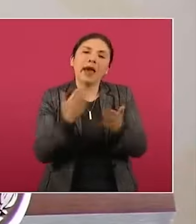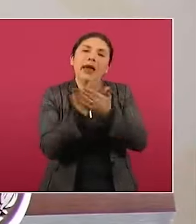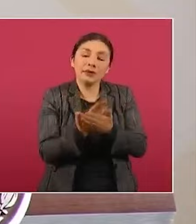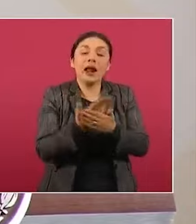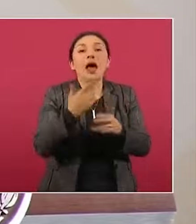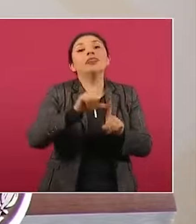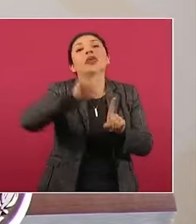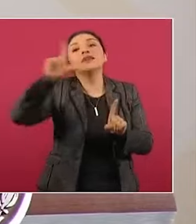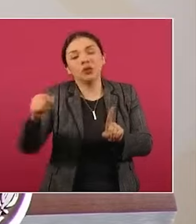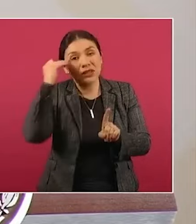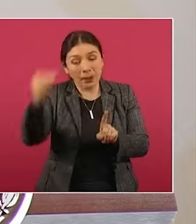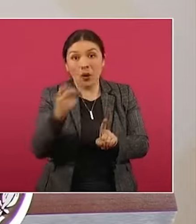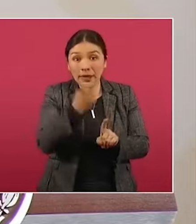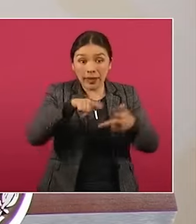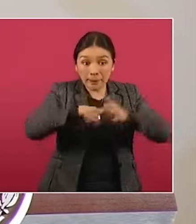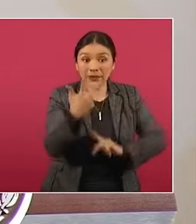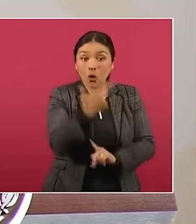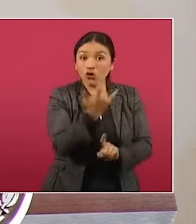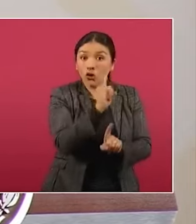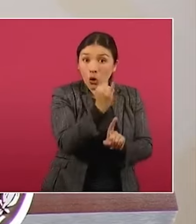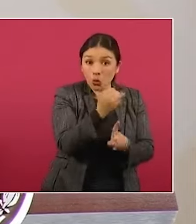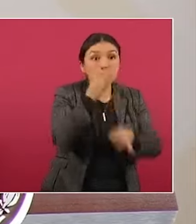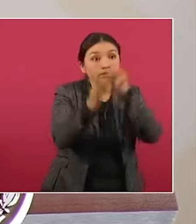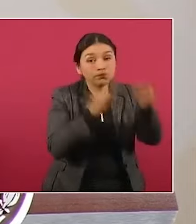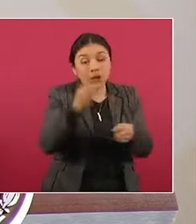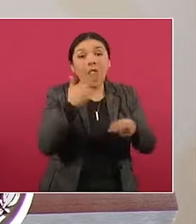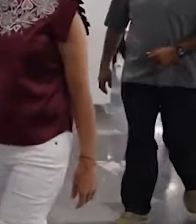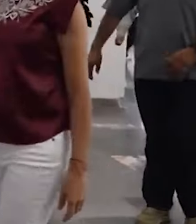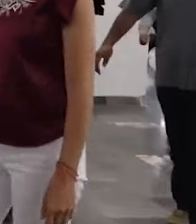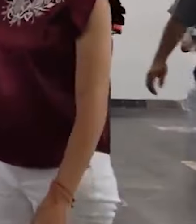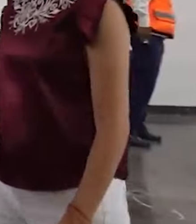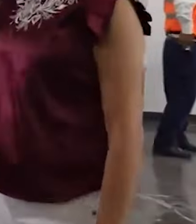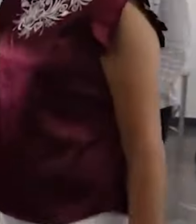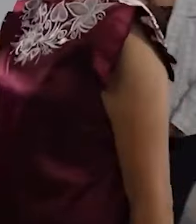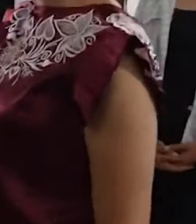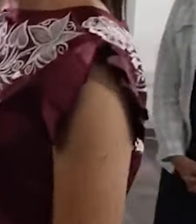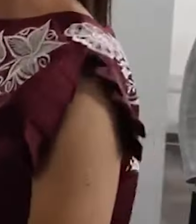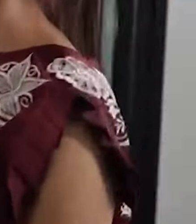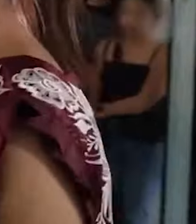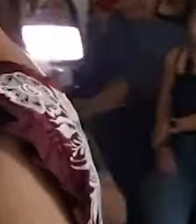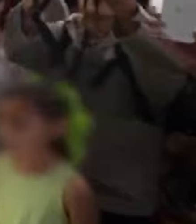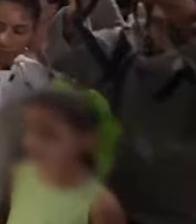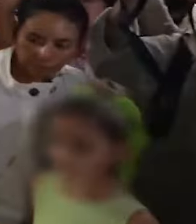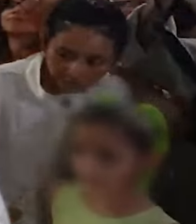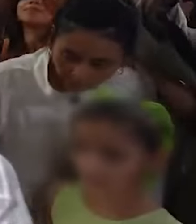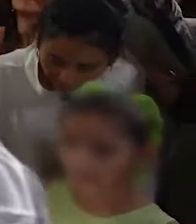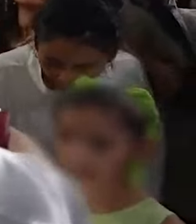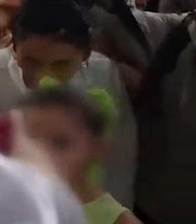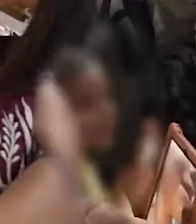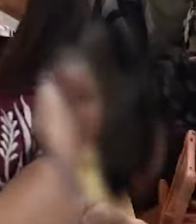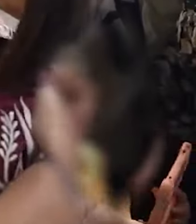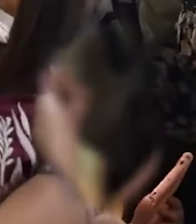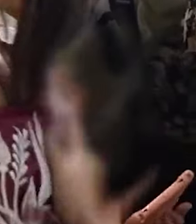es una propuesta que hicimos en campaña, es una de las tareas que tiene Raquel Buenrostro de analizar profundamente, porque estamos reestructurando